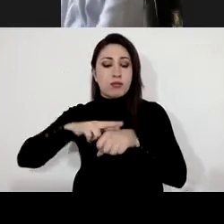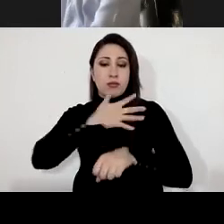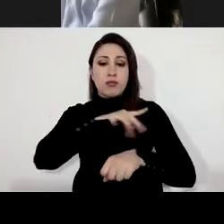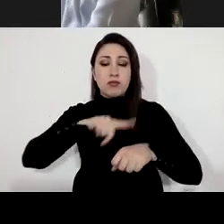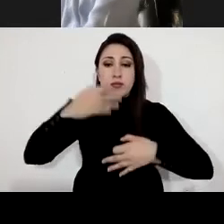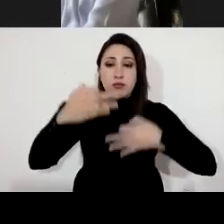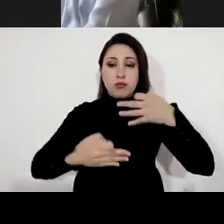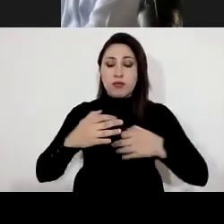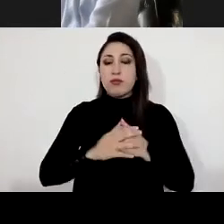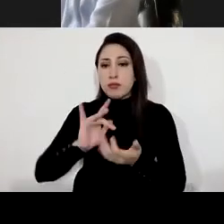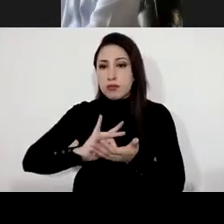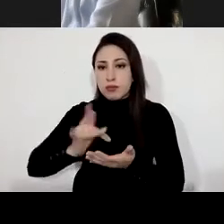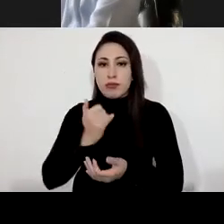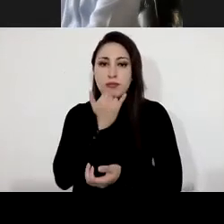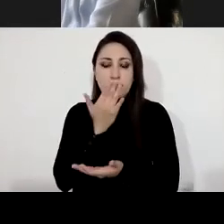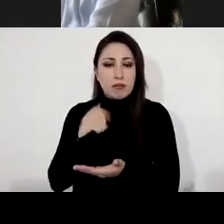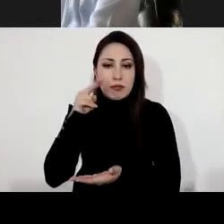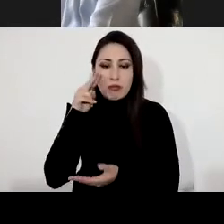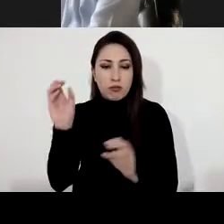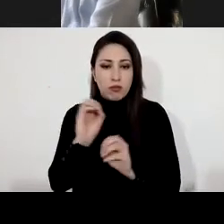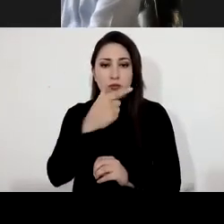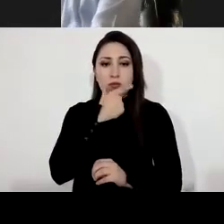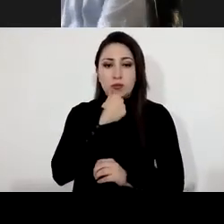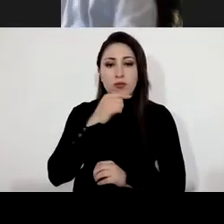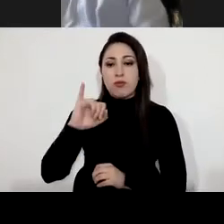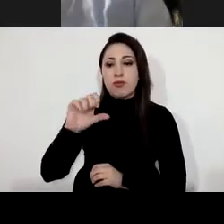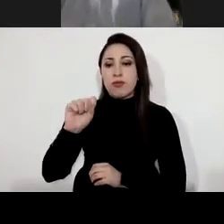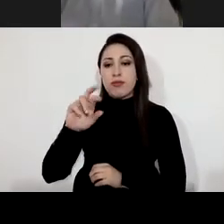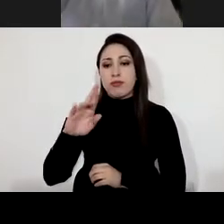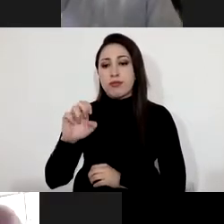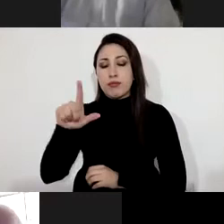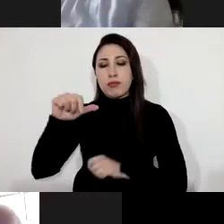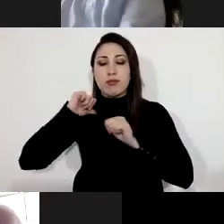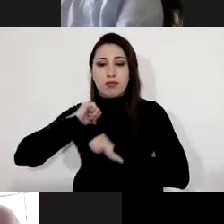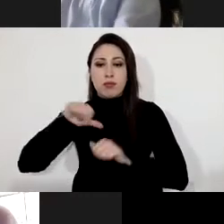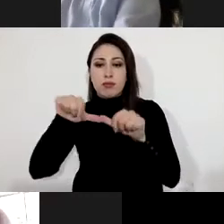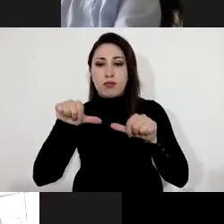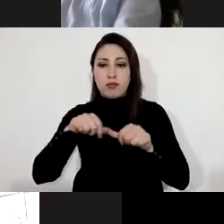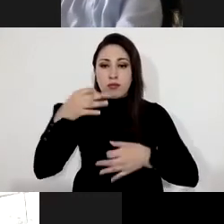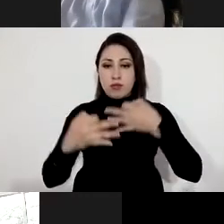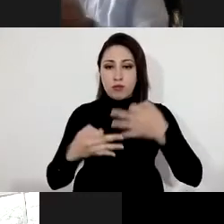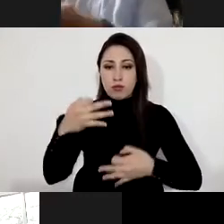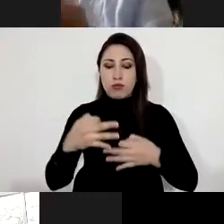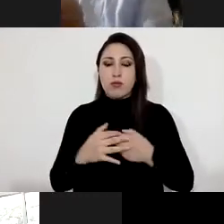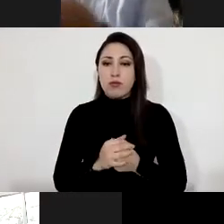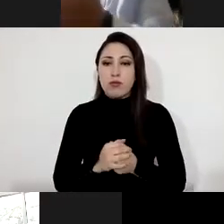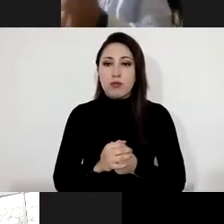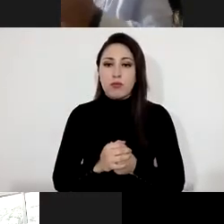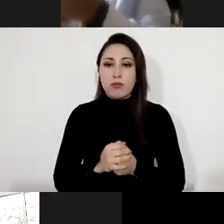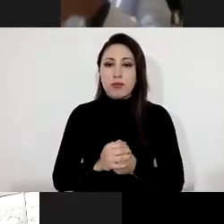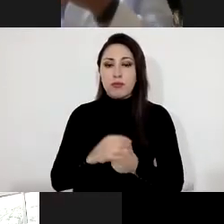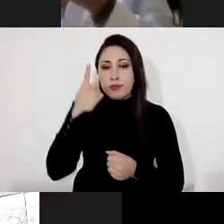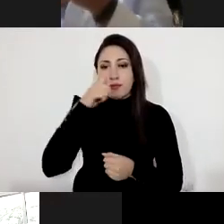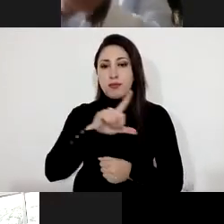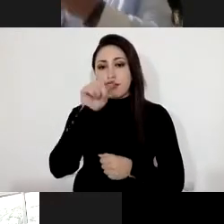por supuesto, una disculpa al licenciado Israel Aguilar Sánchez del área jurídica para más adelante en la exposición de uno